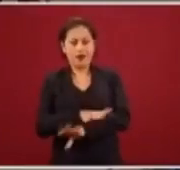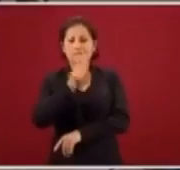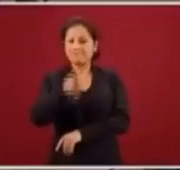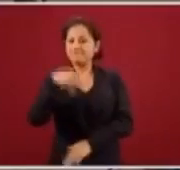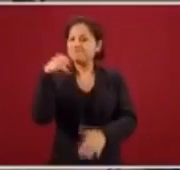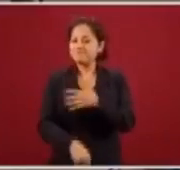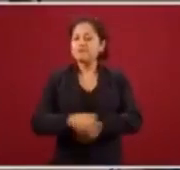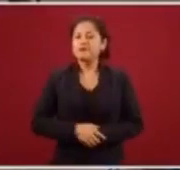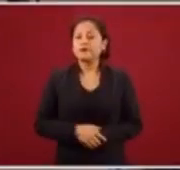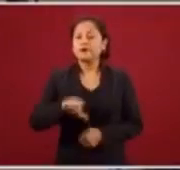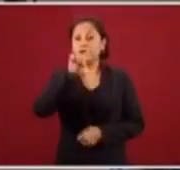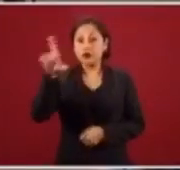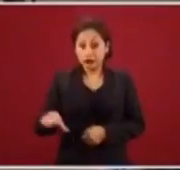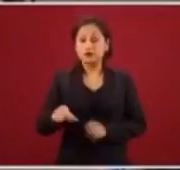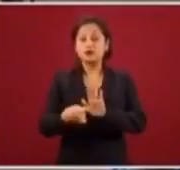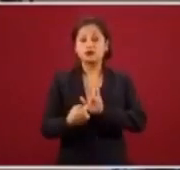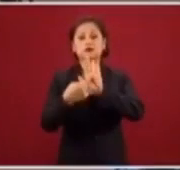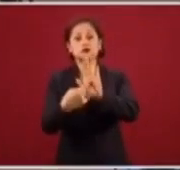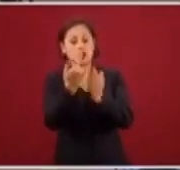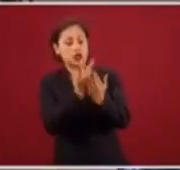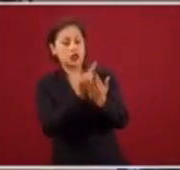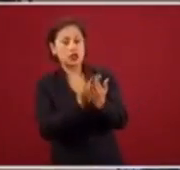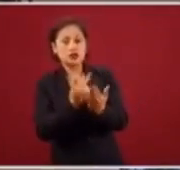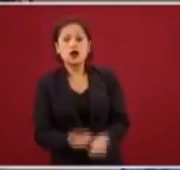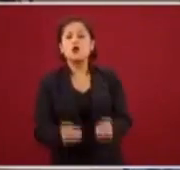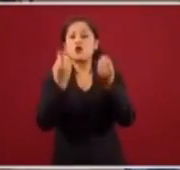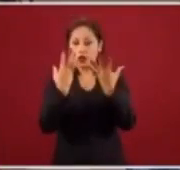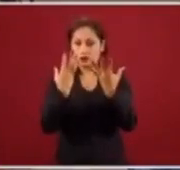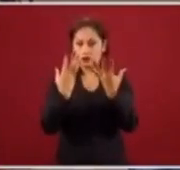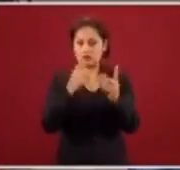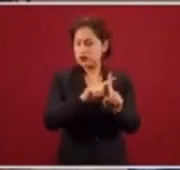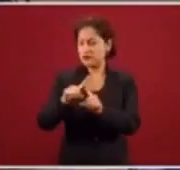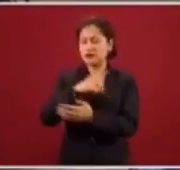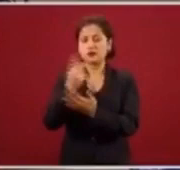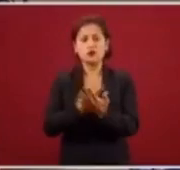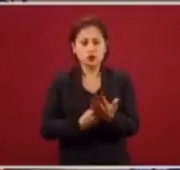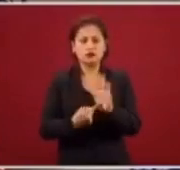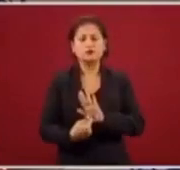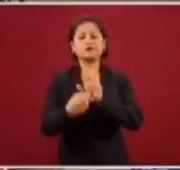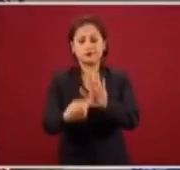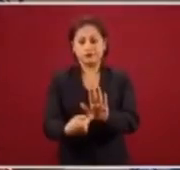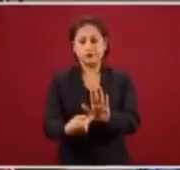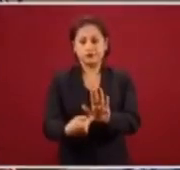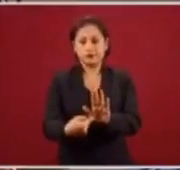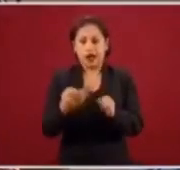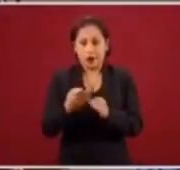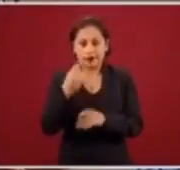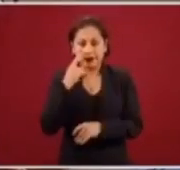vamos también a dar a conocer los padrones de todos los programas sociales. Aprovechando que está aquí.